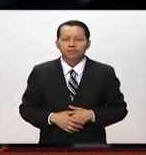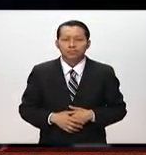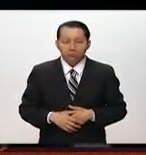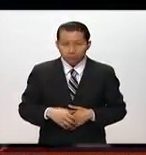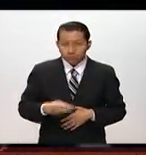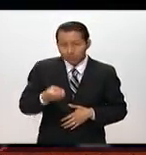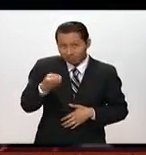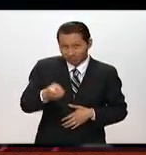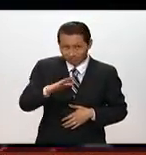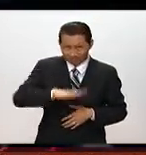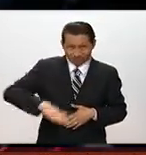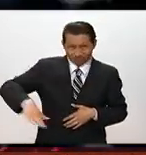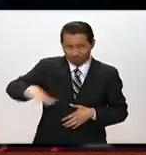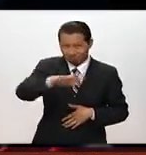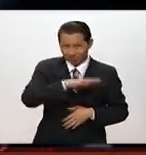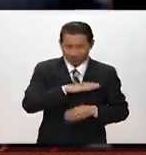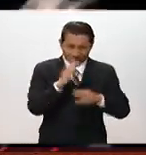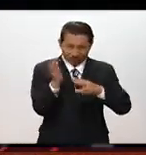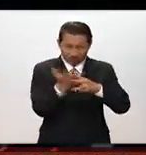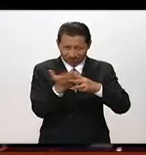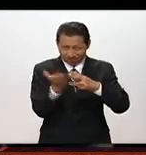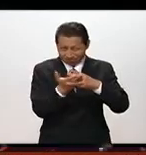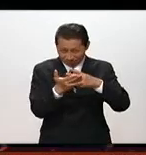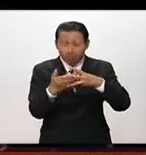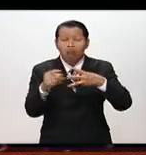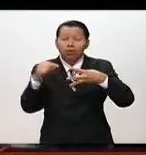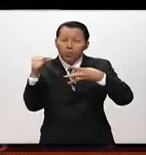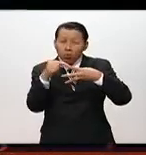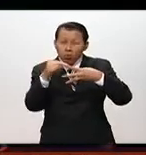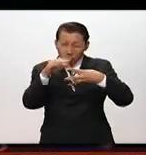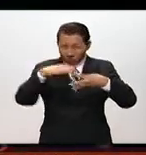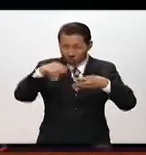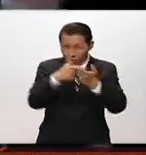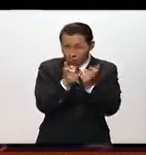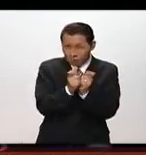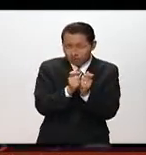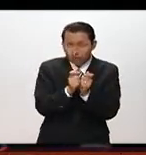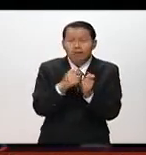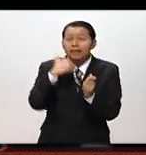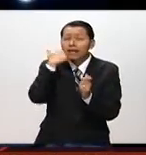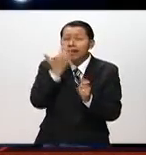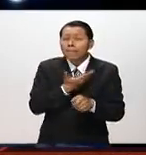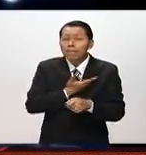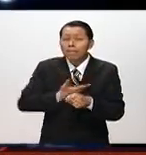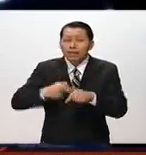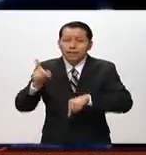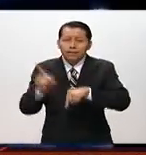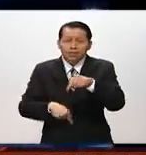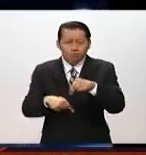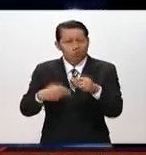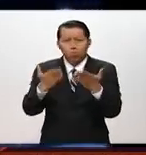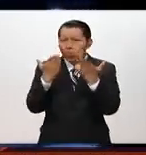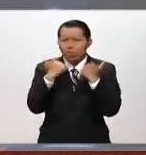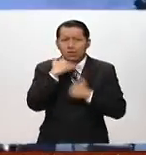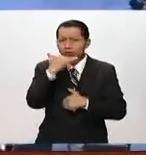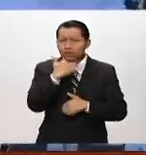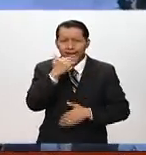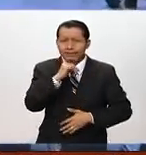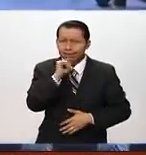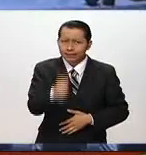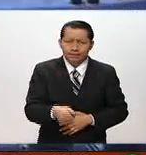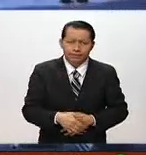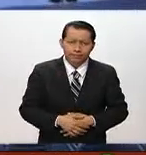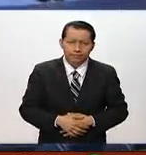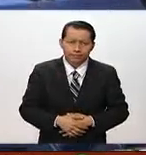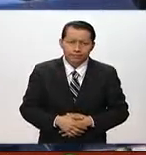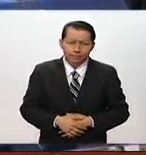aquí presentes están involucrados en algún crimen y quieren remover a un presidente que no cometió crimen alguno. ¿Qué es lo que